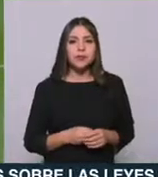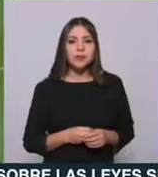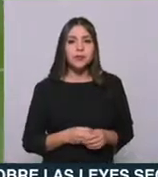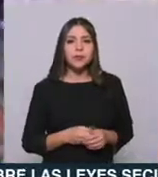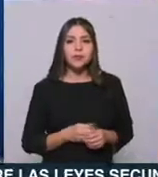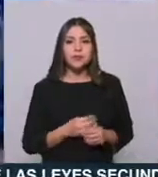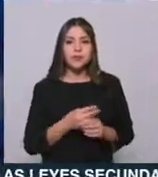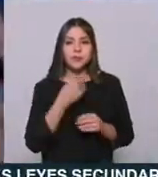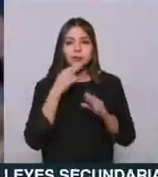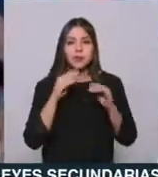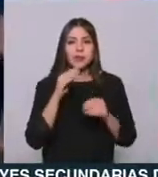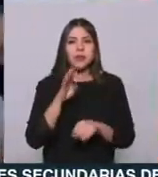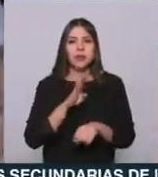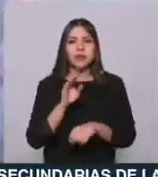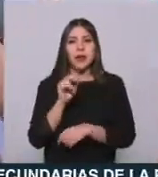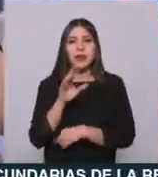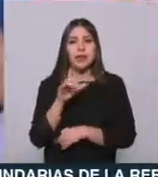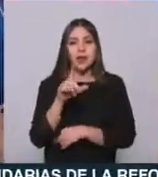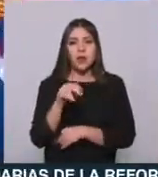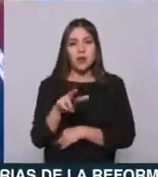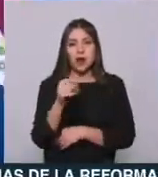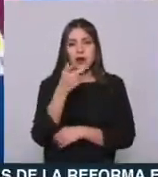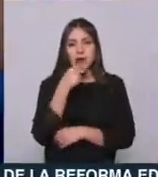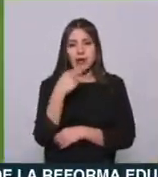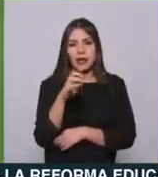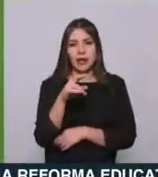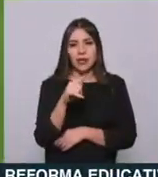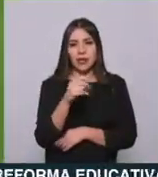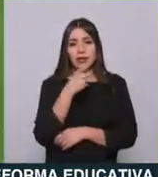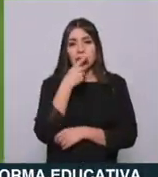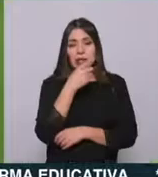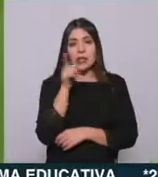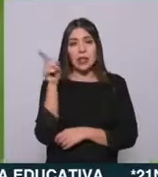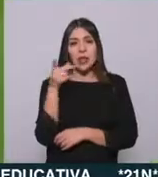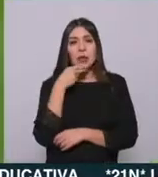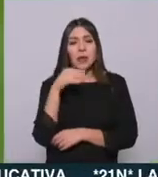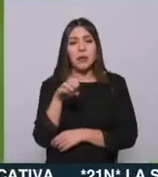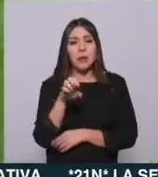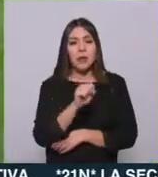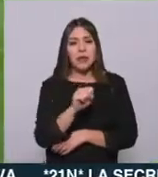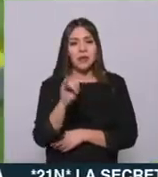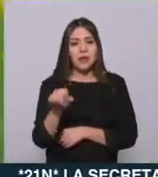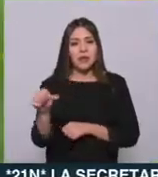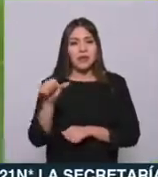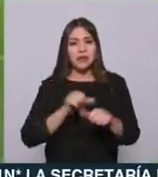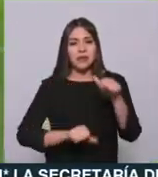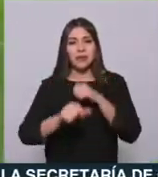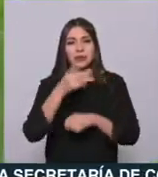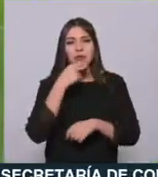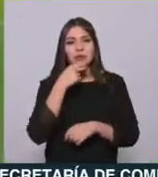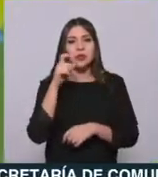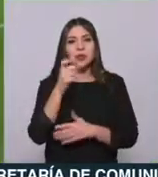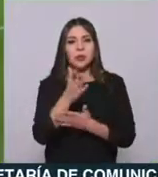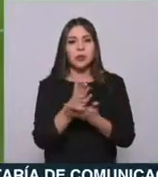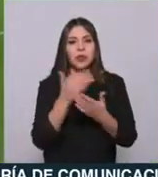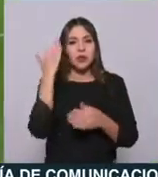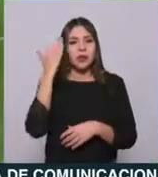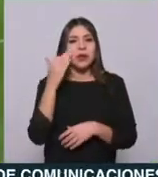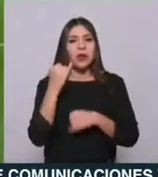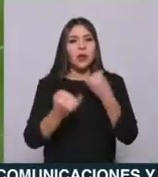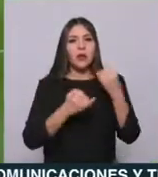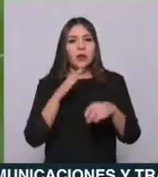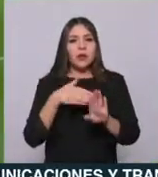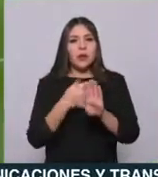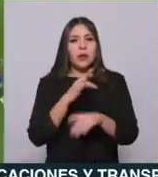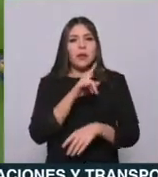El técnico de Barcelona, Ernesto Valverde, confirmó que el astro argentino Lionel Messi, sustituido por Ousmane Dembélé al medio tiempo del partido contra el Villarreal,